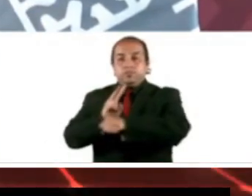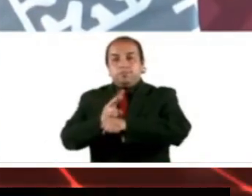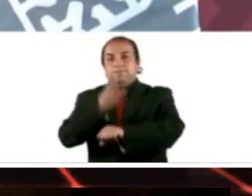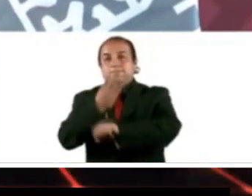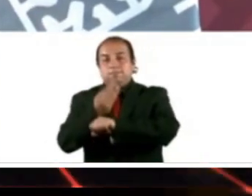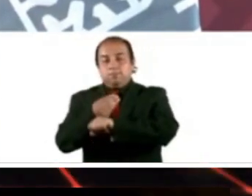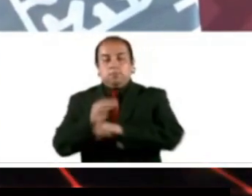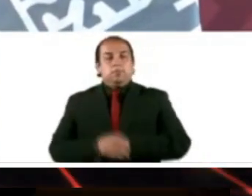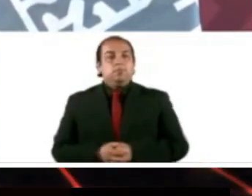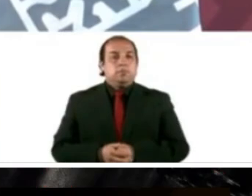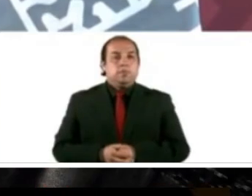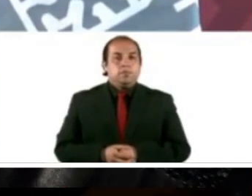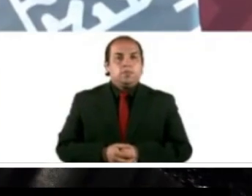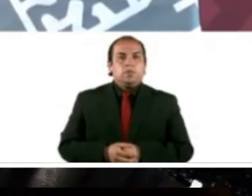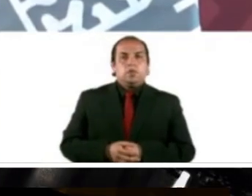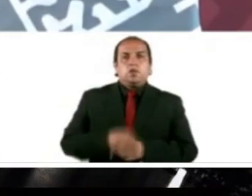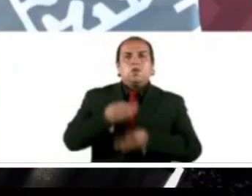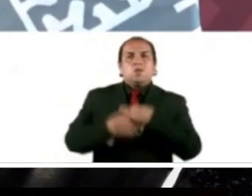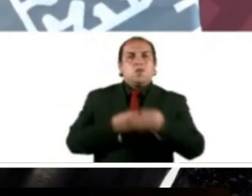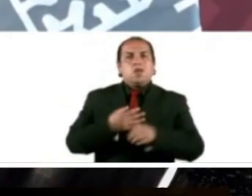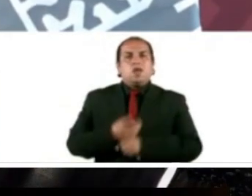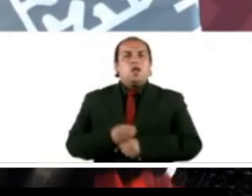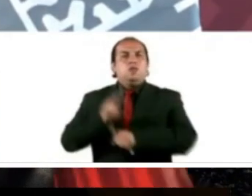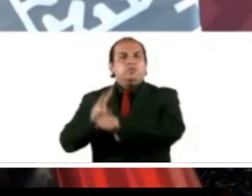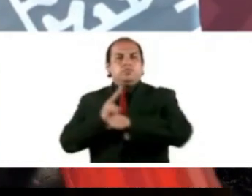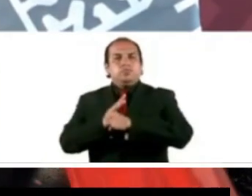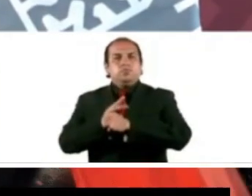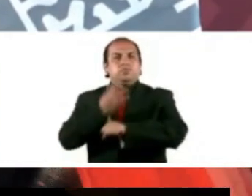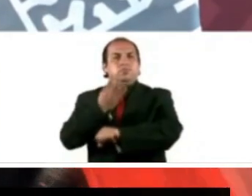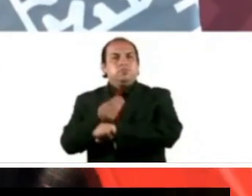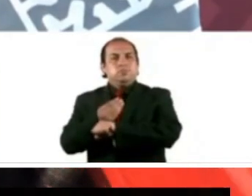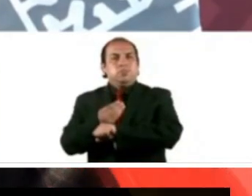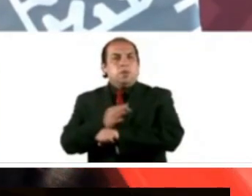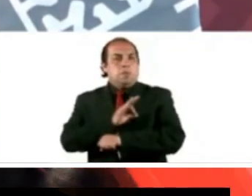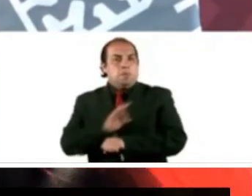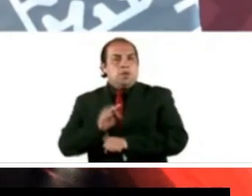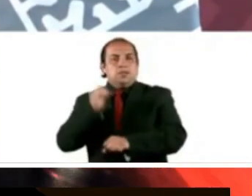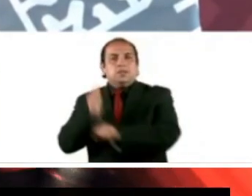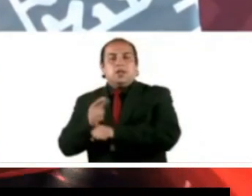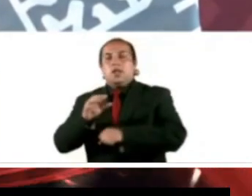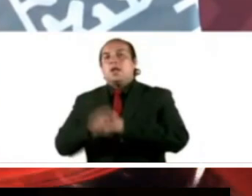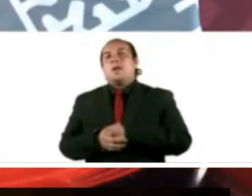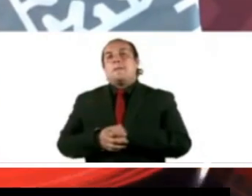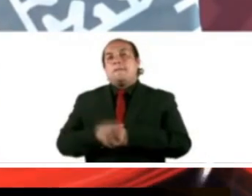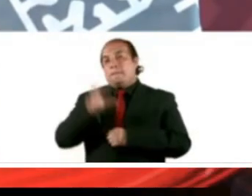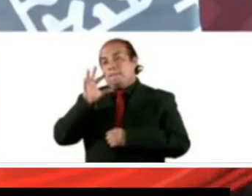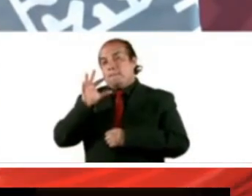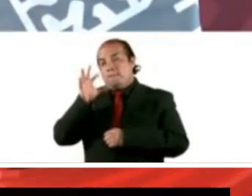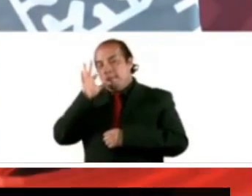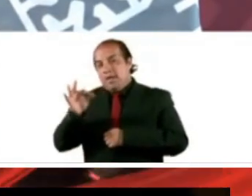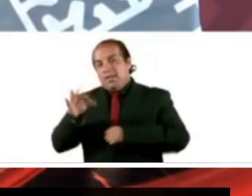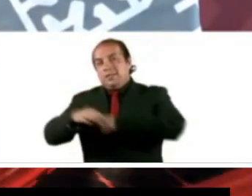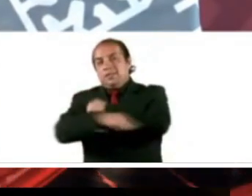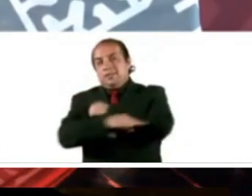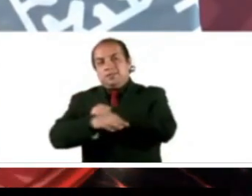en el mantenimiento podría haber detectado una falla en el diseño.